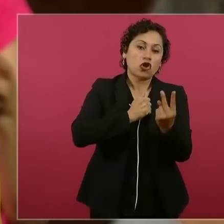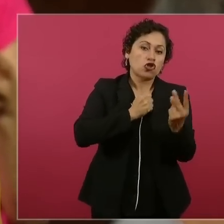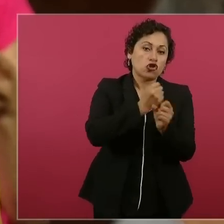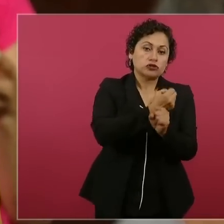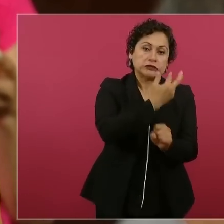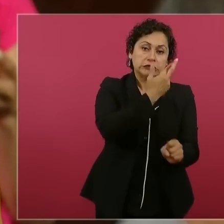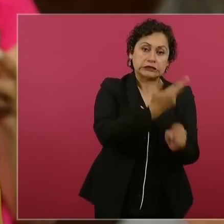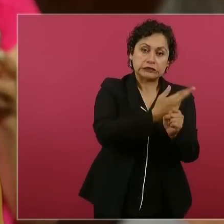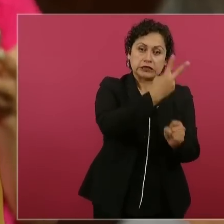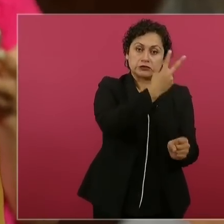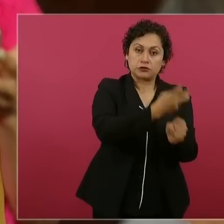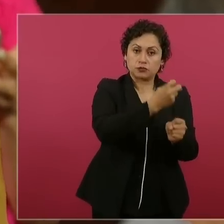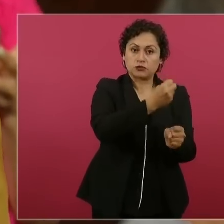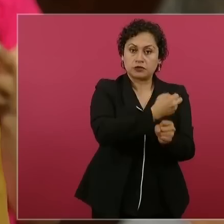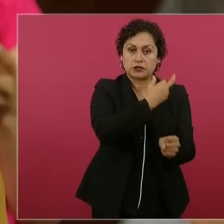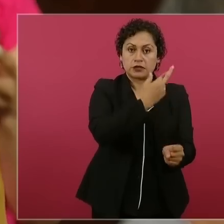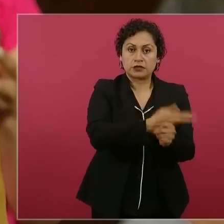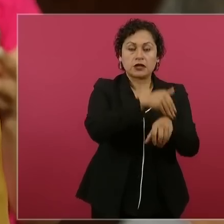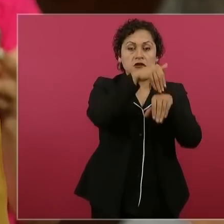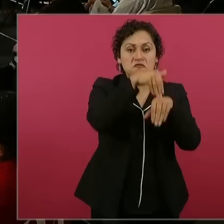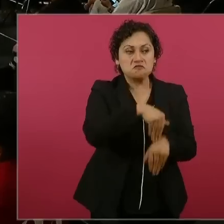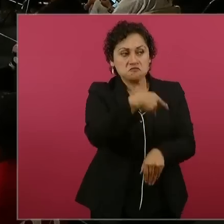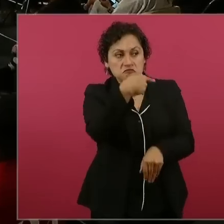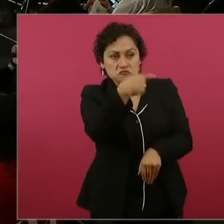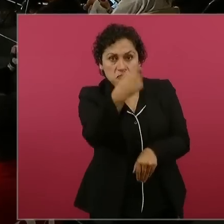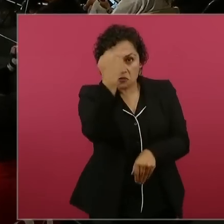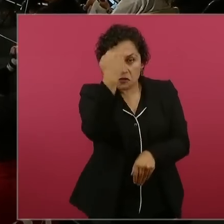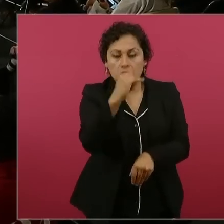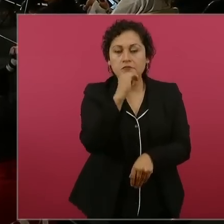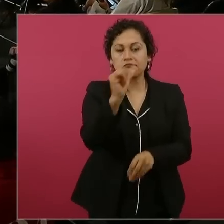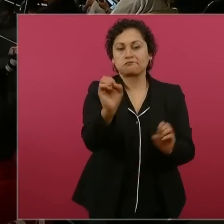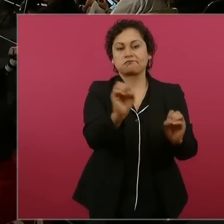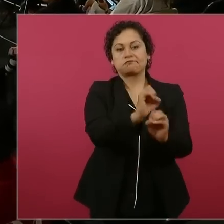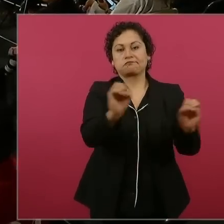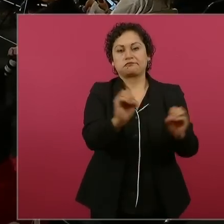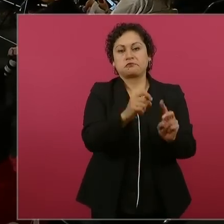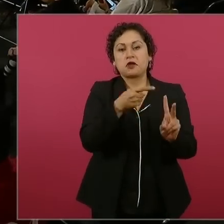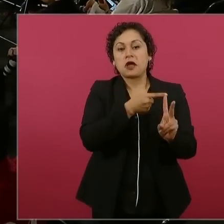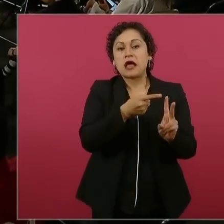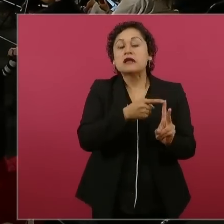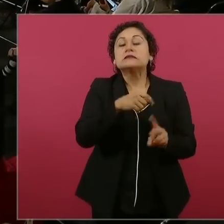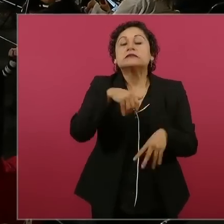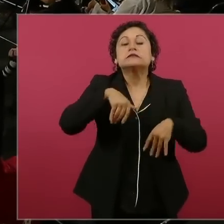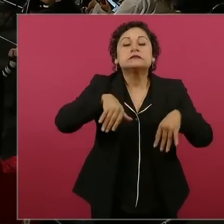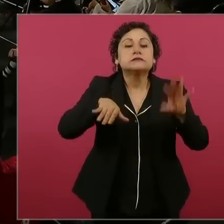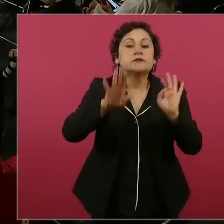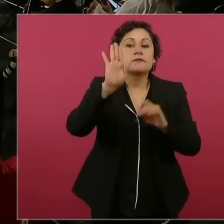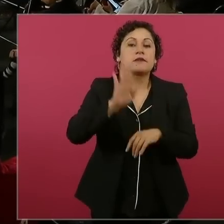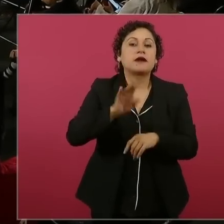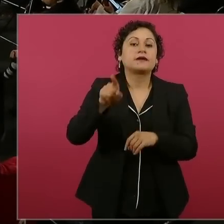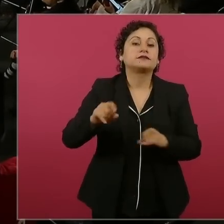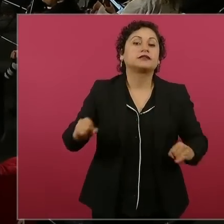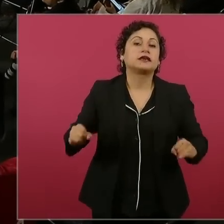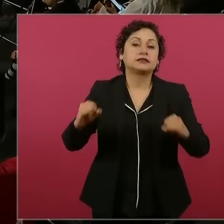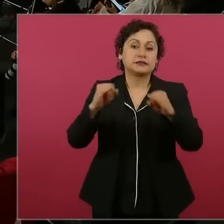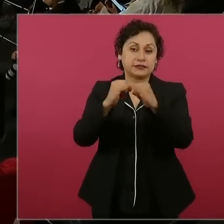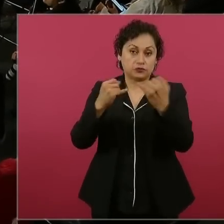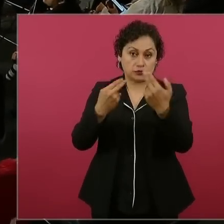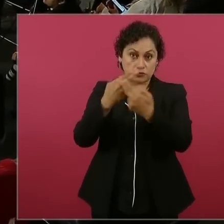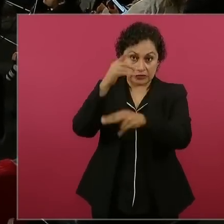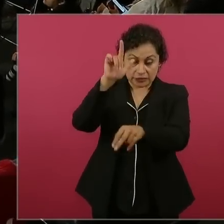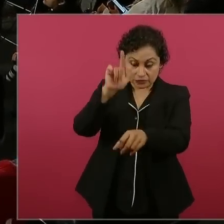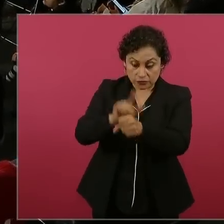han acatado sus instrucciones y han pretendido adjudicar los logros del Instituto Nacional de los